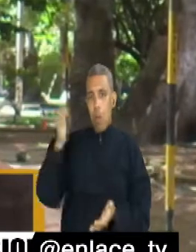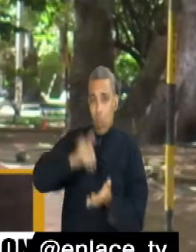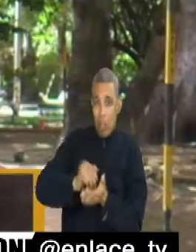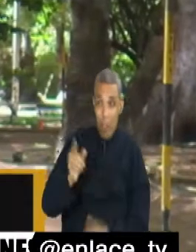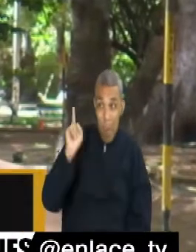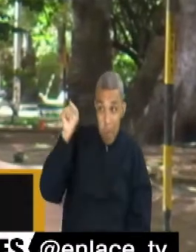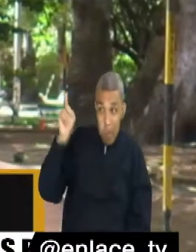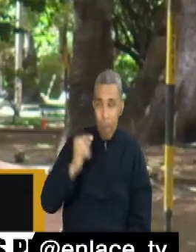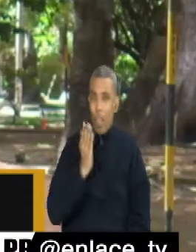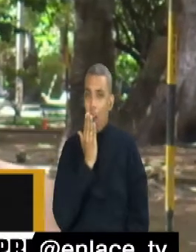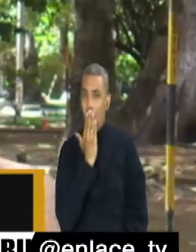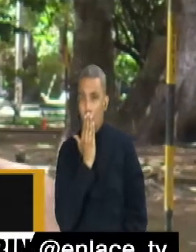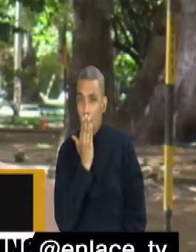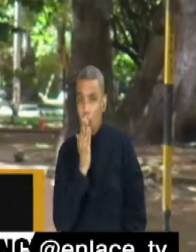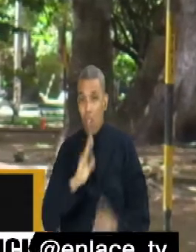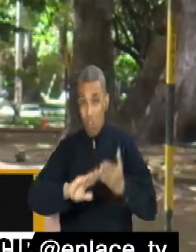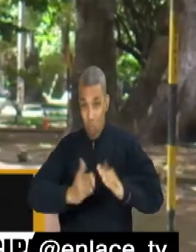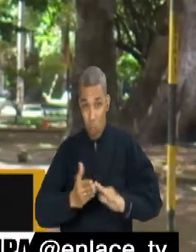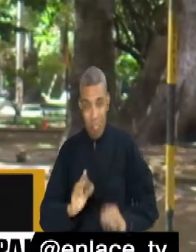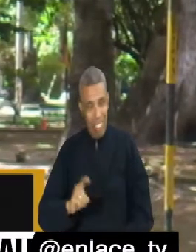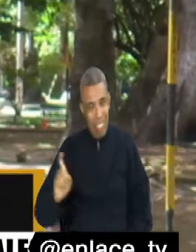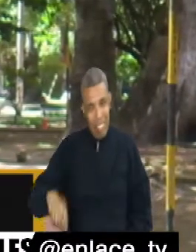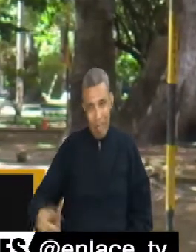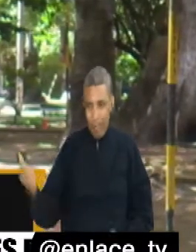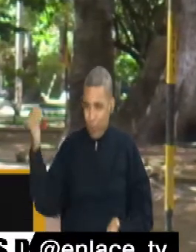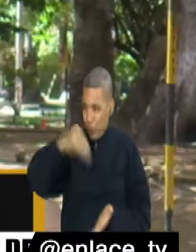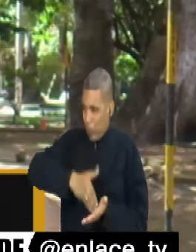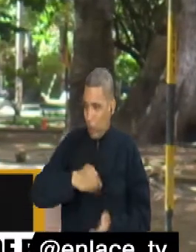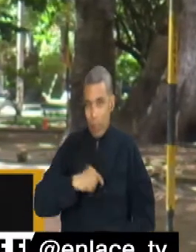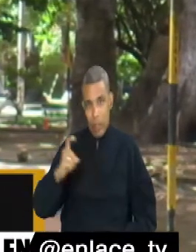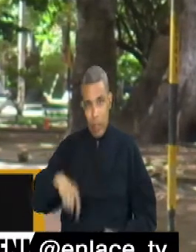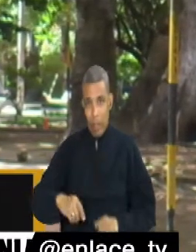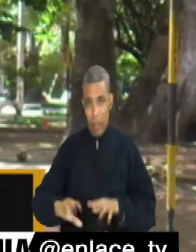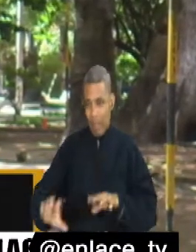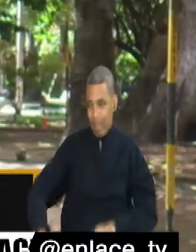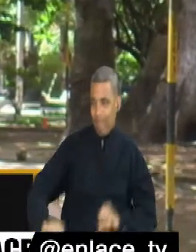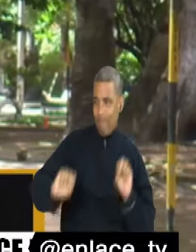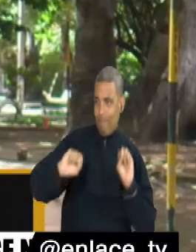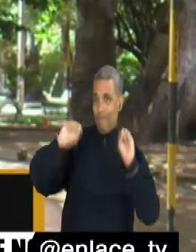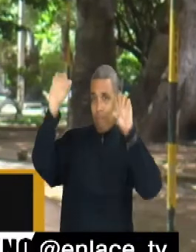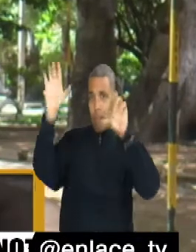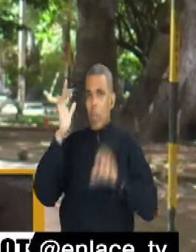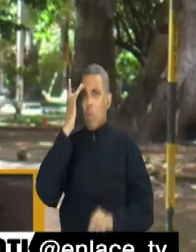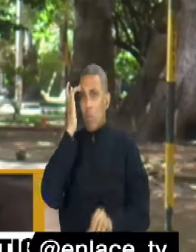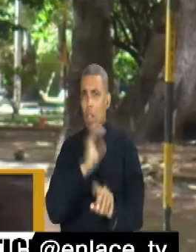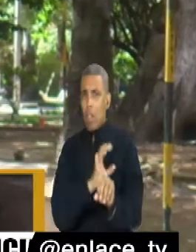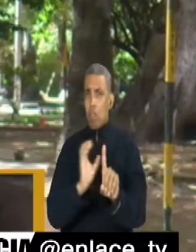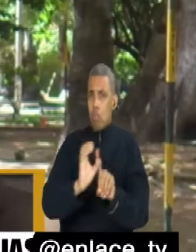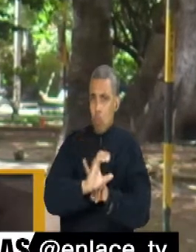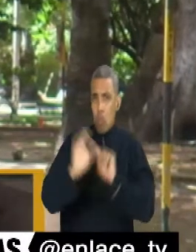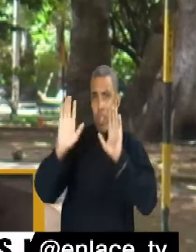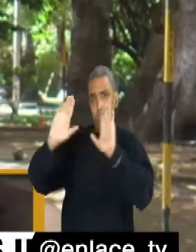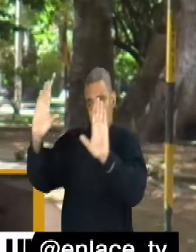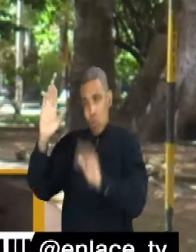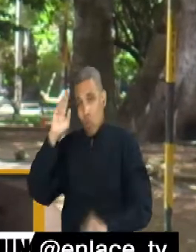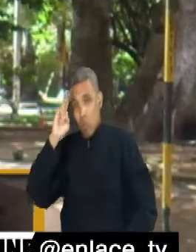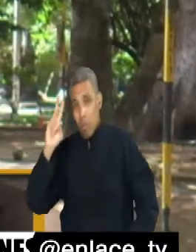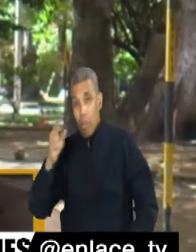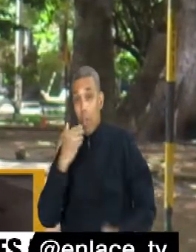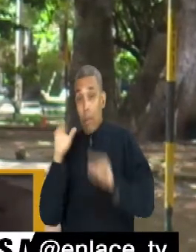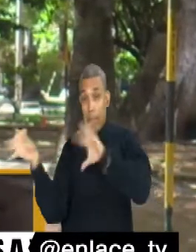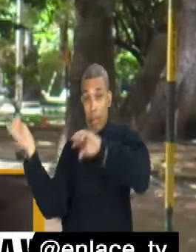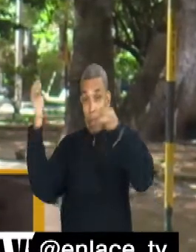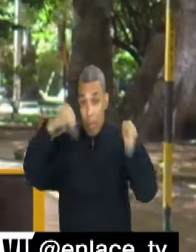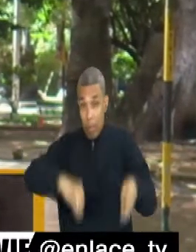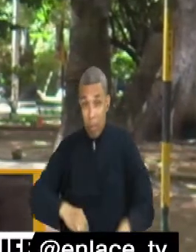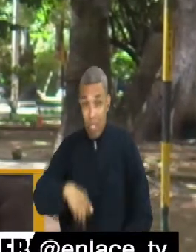muy importante el retorno a sus ciudades por su situación cultural y de convivencia. Ellos no tendrían